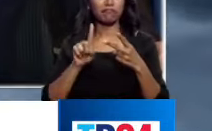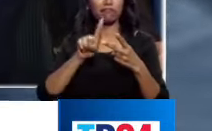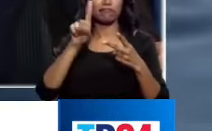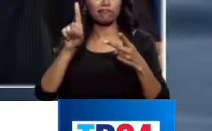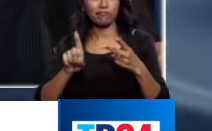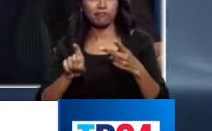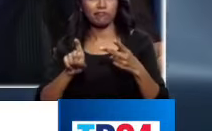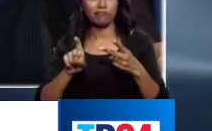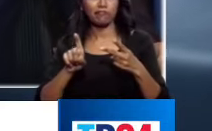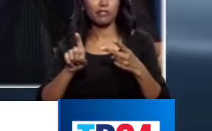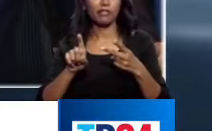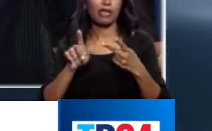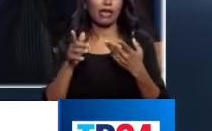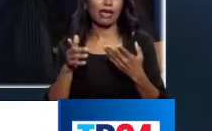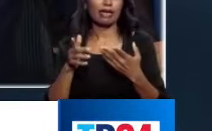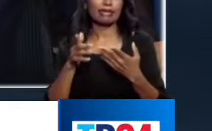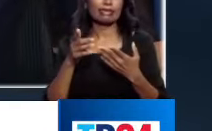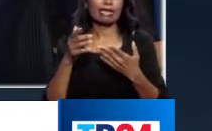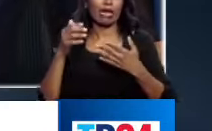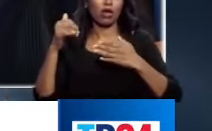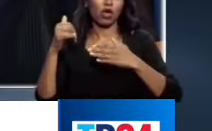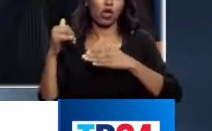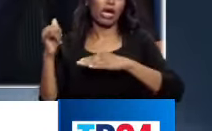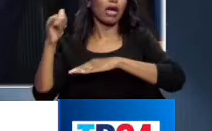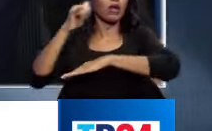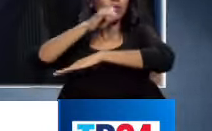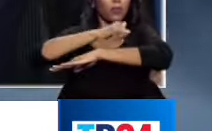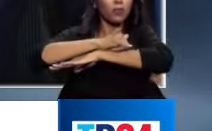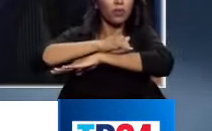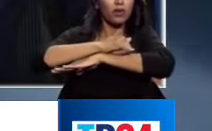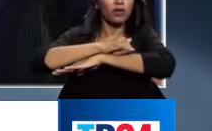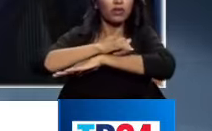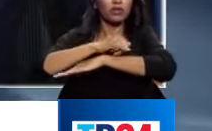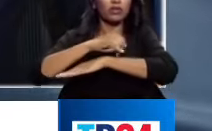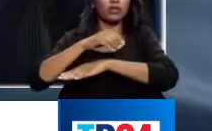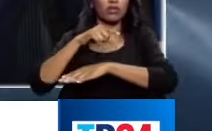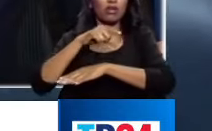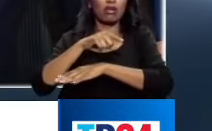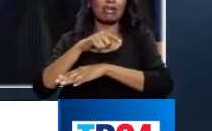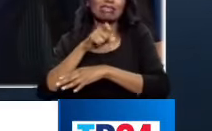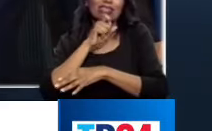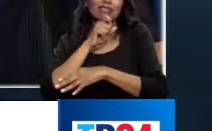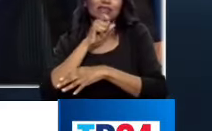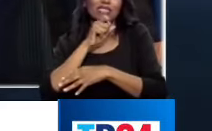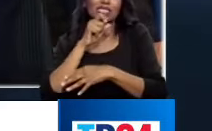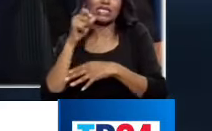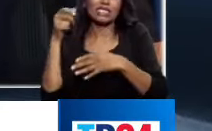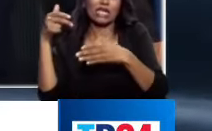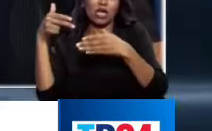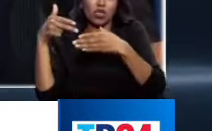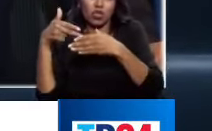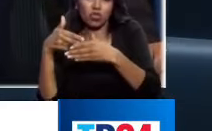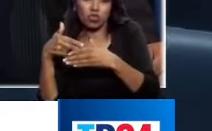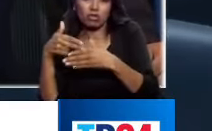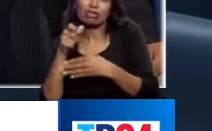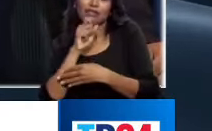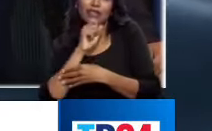los principales obstáculos en estos aeropuertos es que no hay forma de abastecerse de combustible. Tendrían que ir